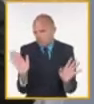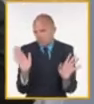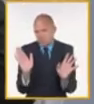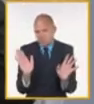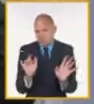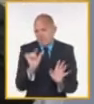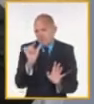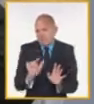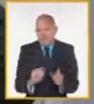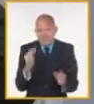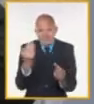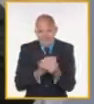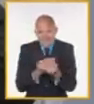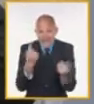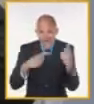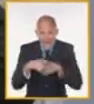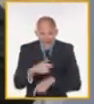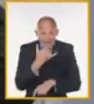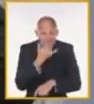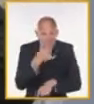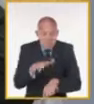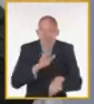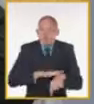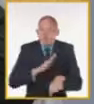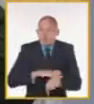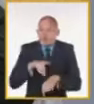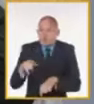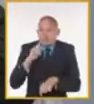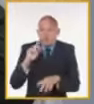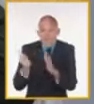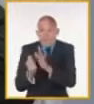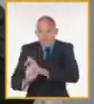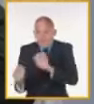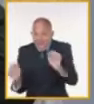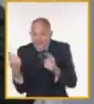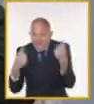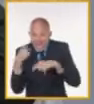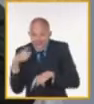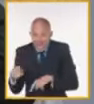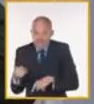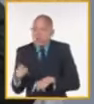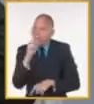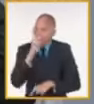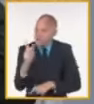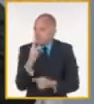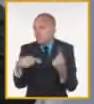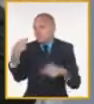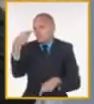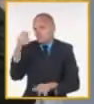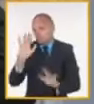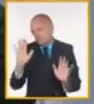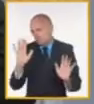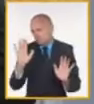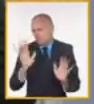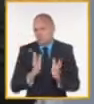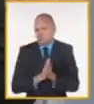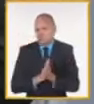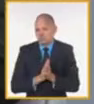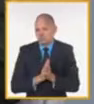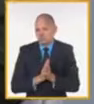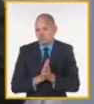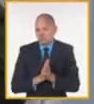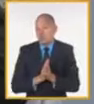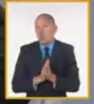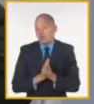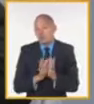discapacidades han sido Víctimas de esta eh de esta violencia en último lugar